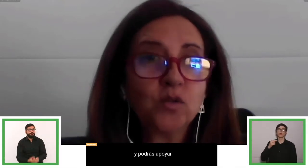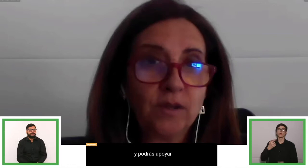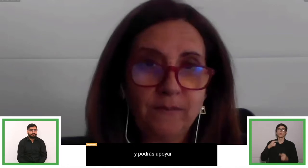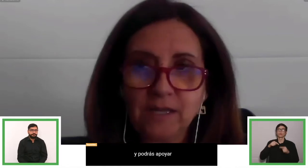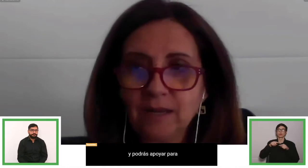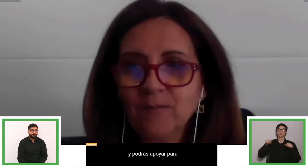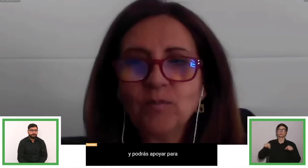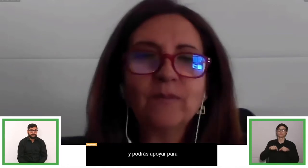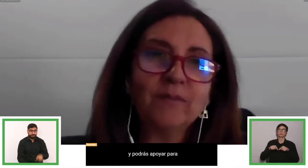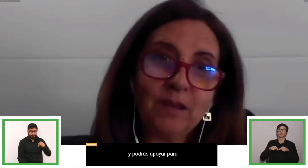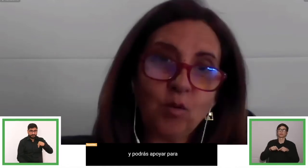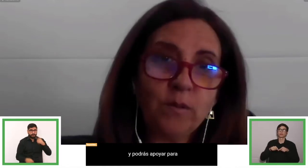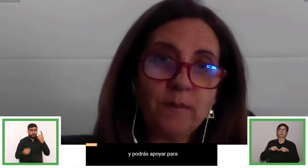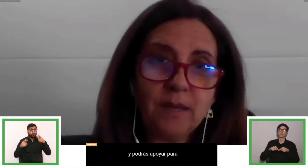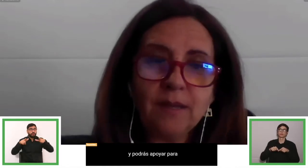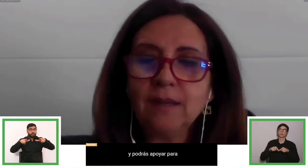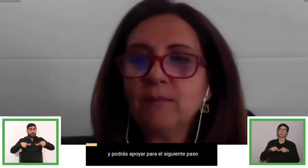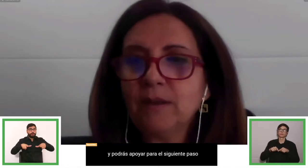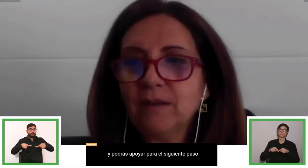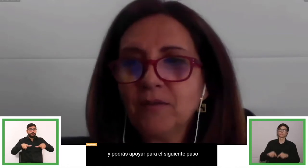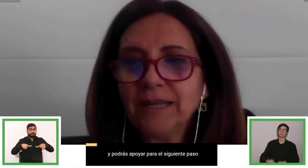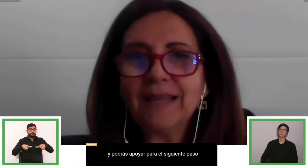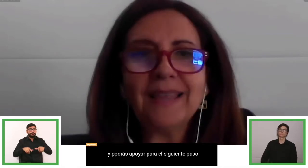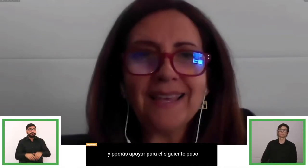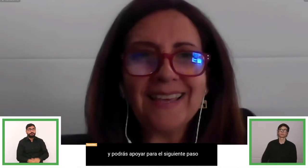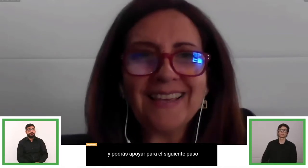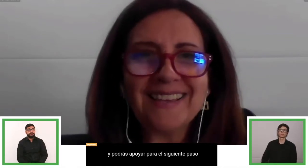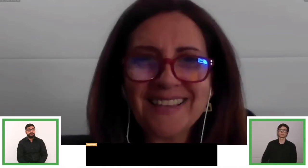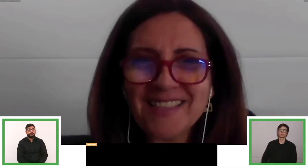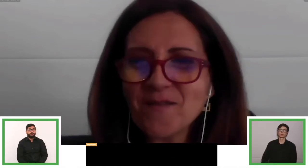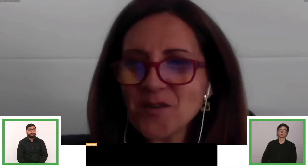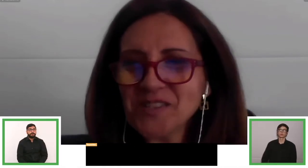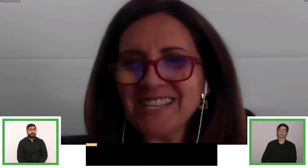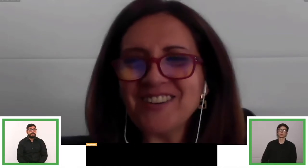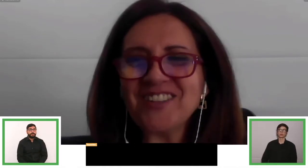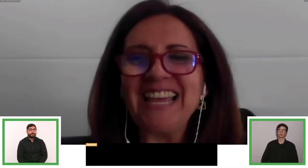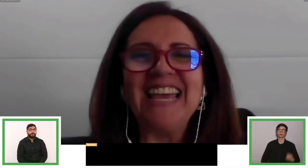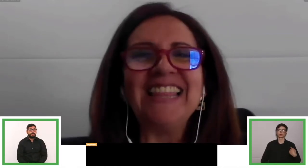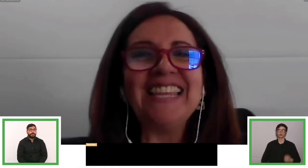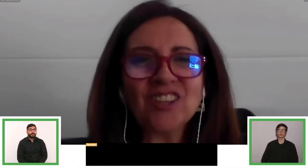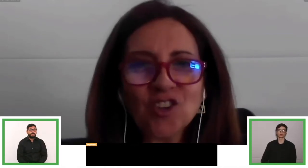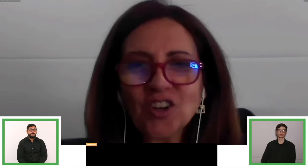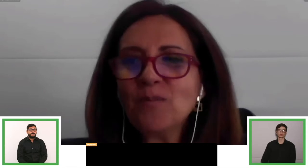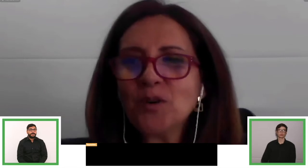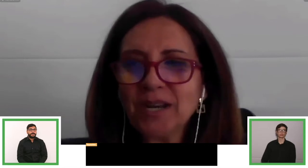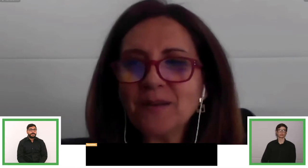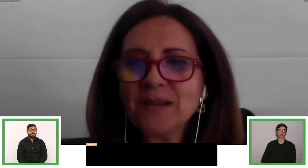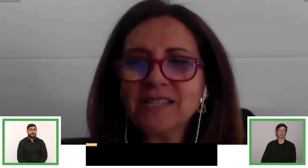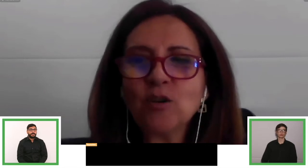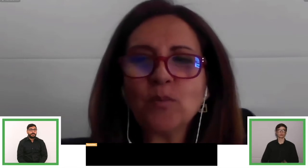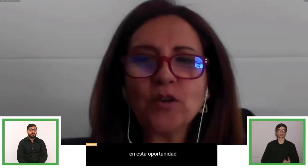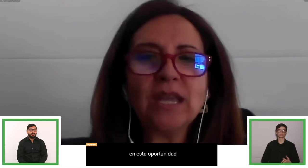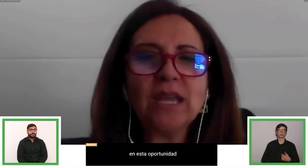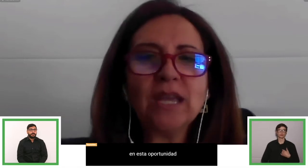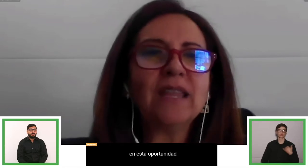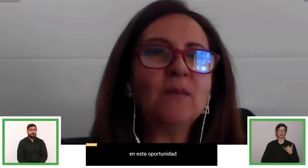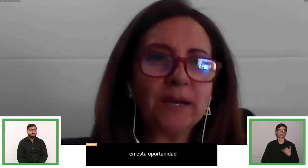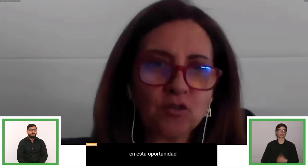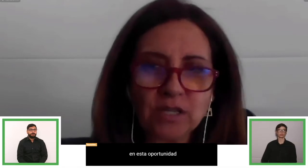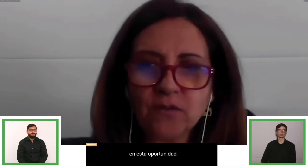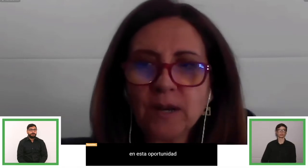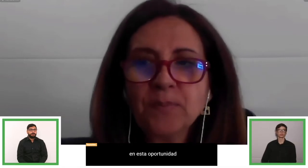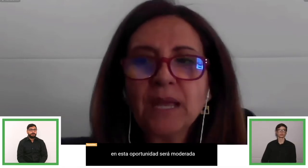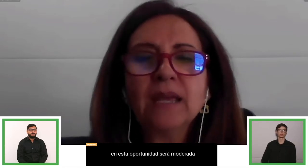van Kusten, disculpa mi falta de pronunciación, director del programa Zero Project